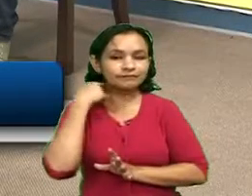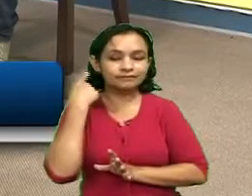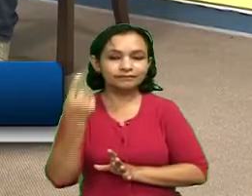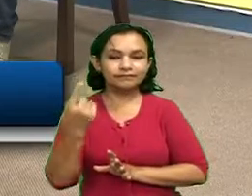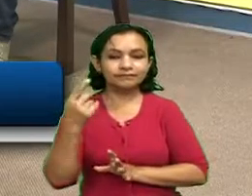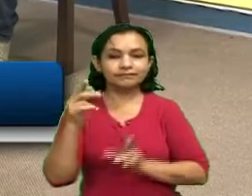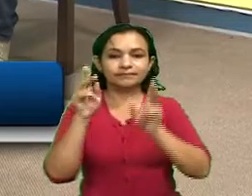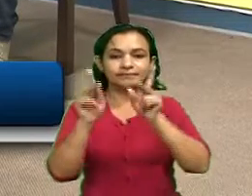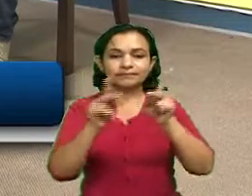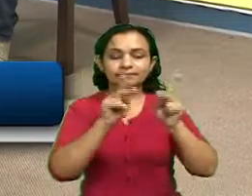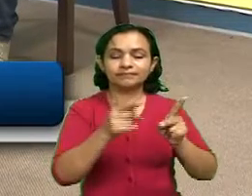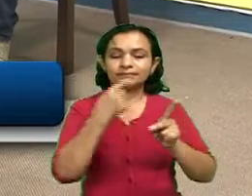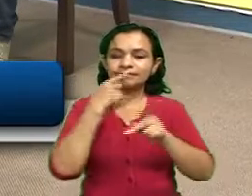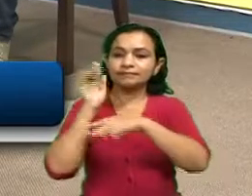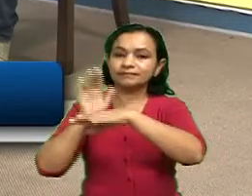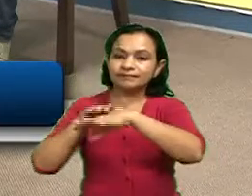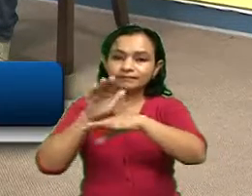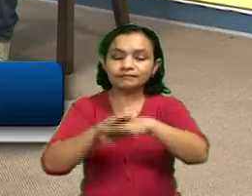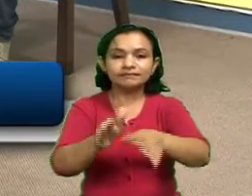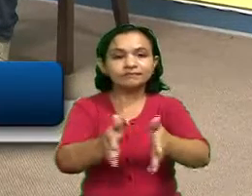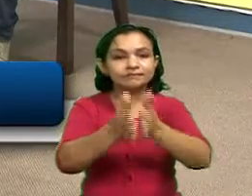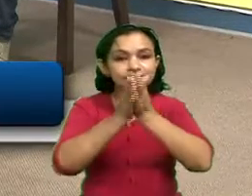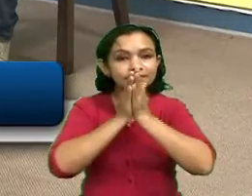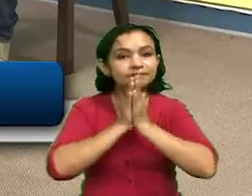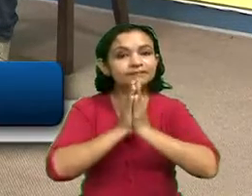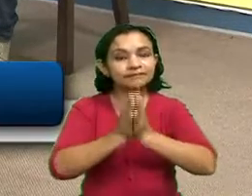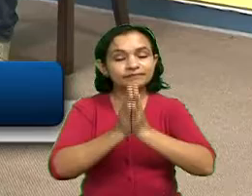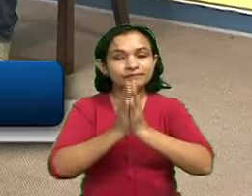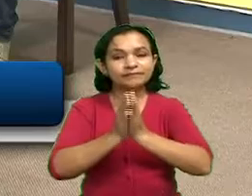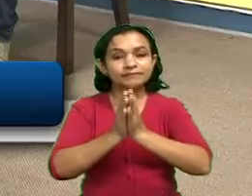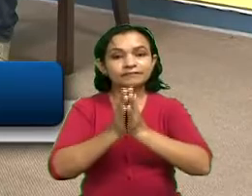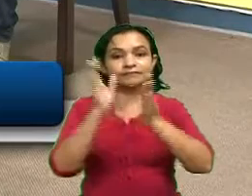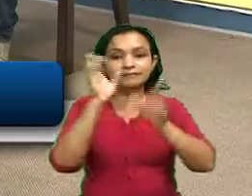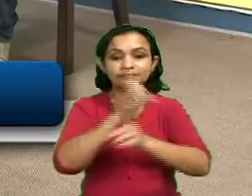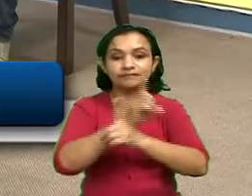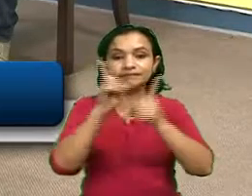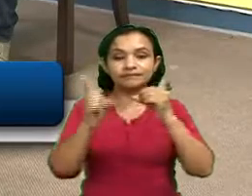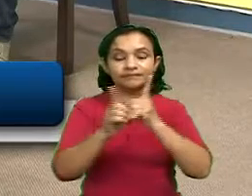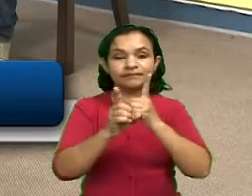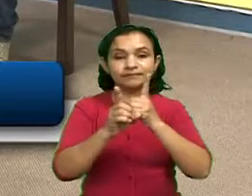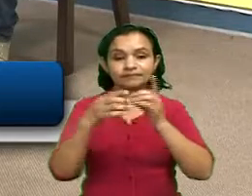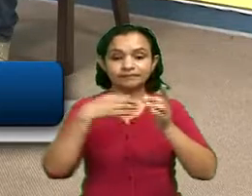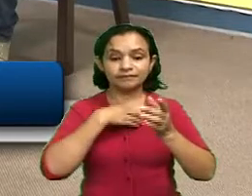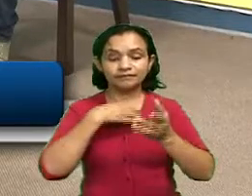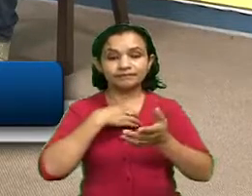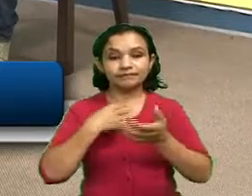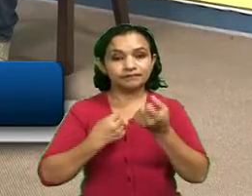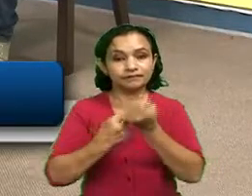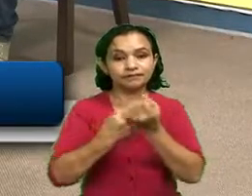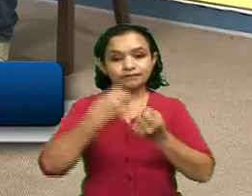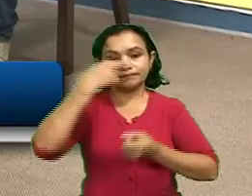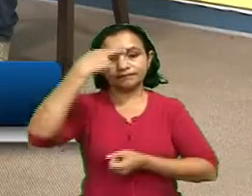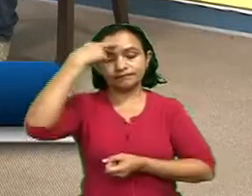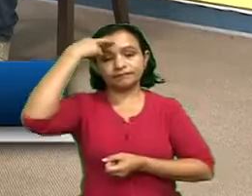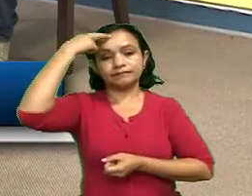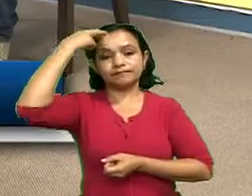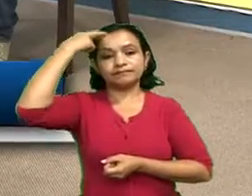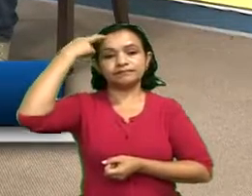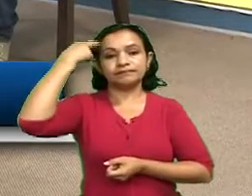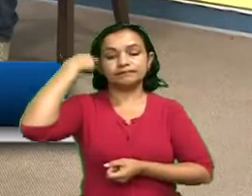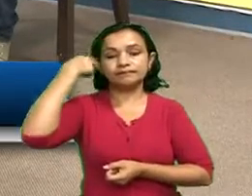nuestra población se le orienta que hay momentos donde nosotros debemos de poner de nuestra parte, ¿verdad? Porque esto es una responsabilidad